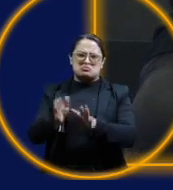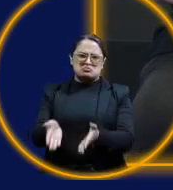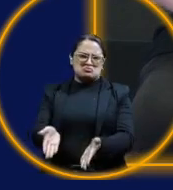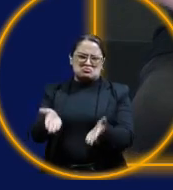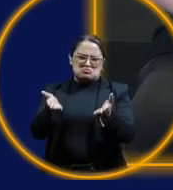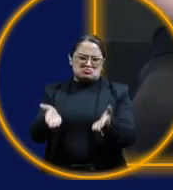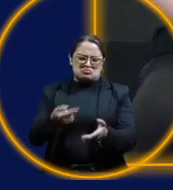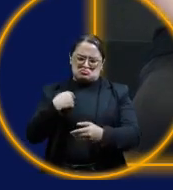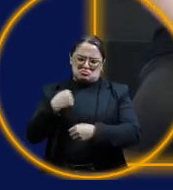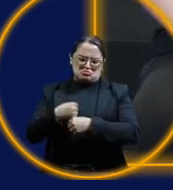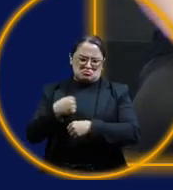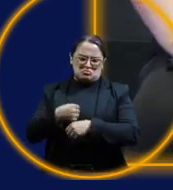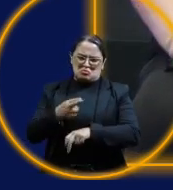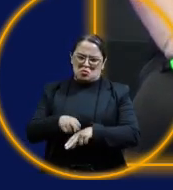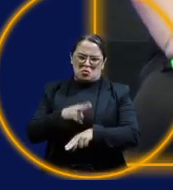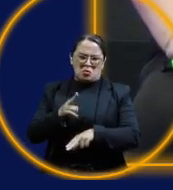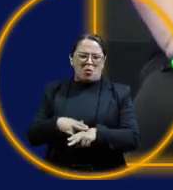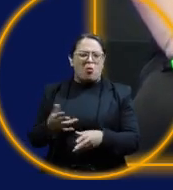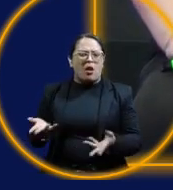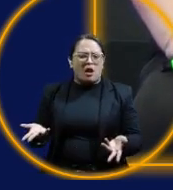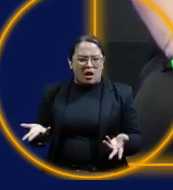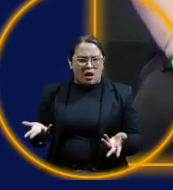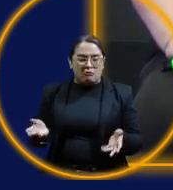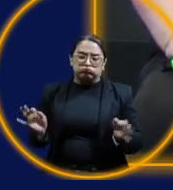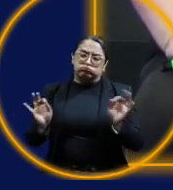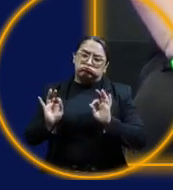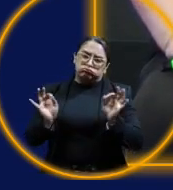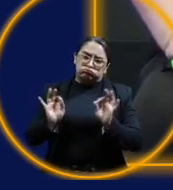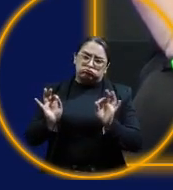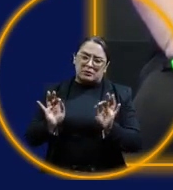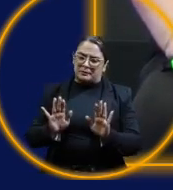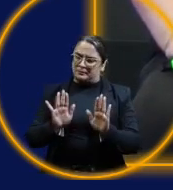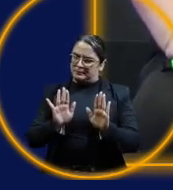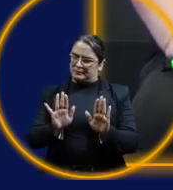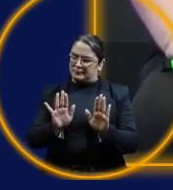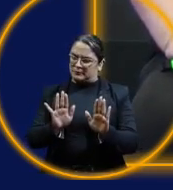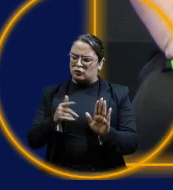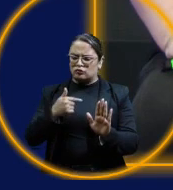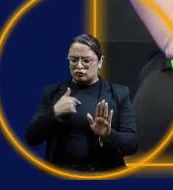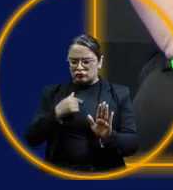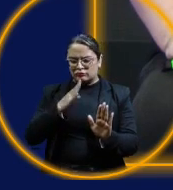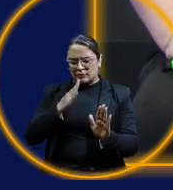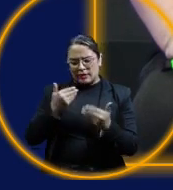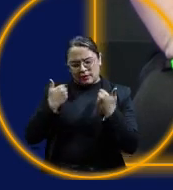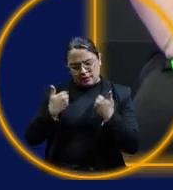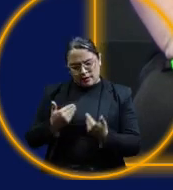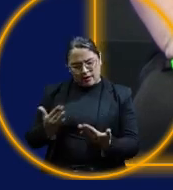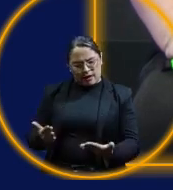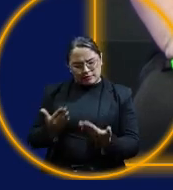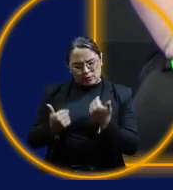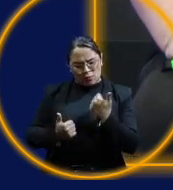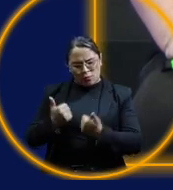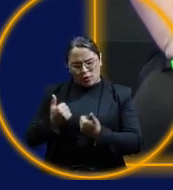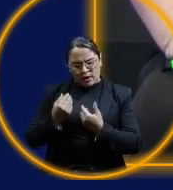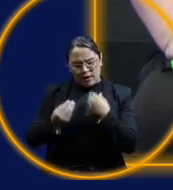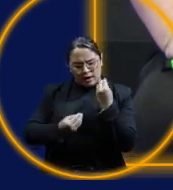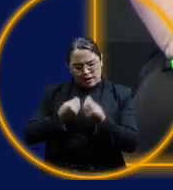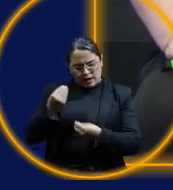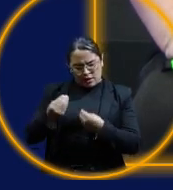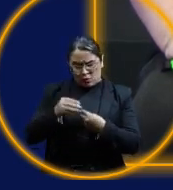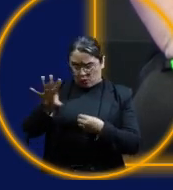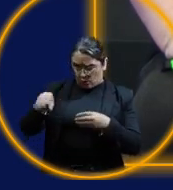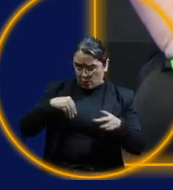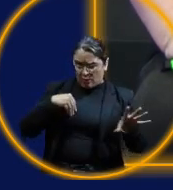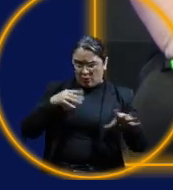ola Y entonces o uno puede decir un segundo quién soy yo y cuando uno dice eso uno se